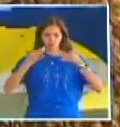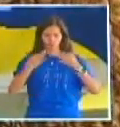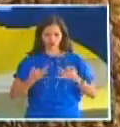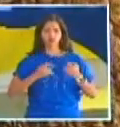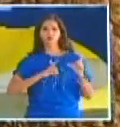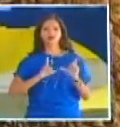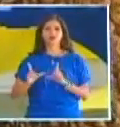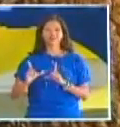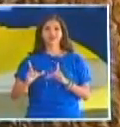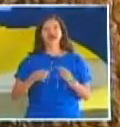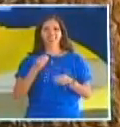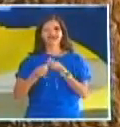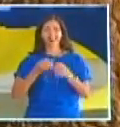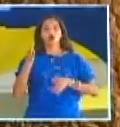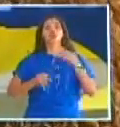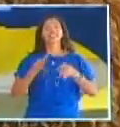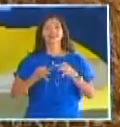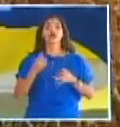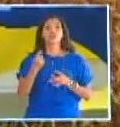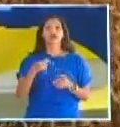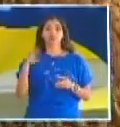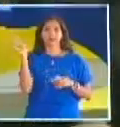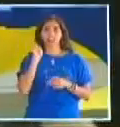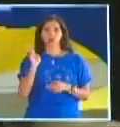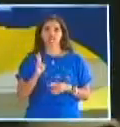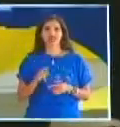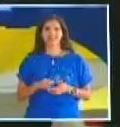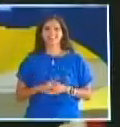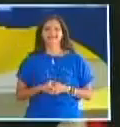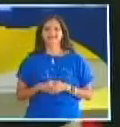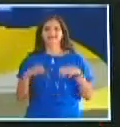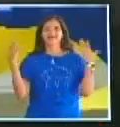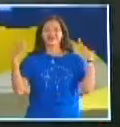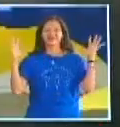presto para hacer justicia, que es lo que hace falta en Venezuela.